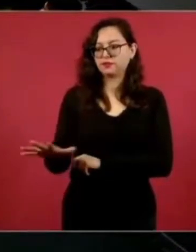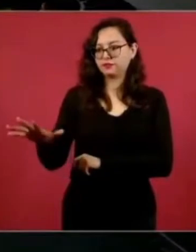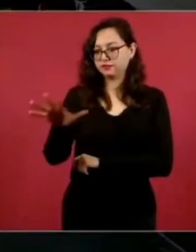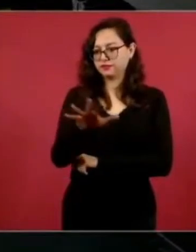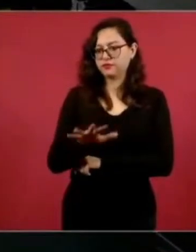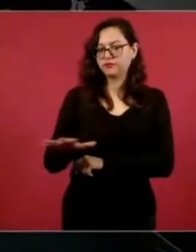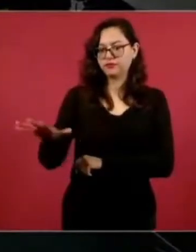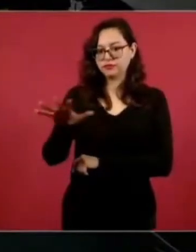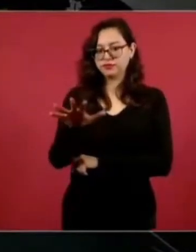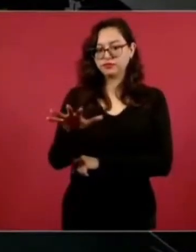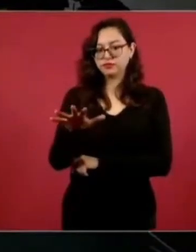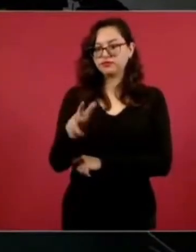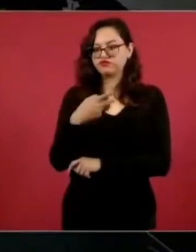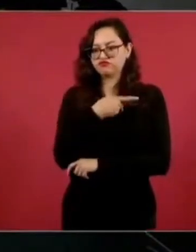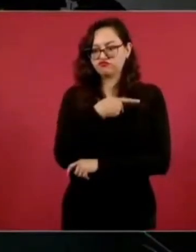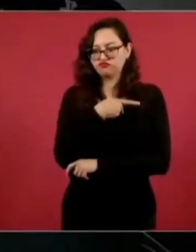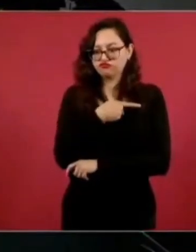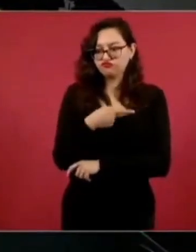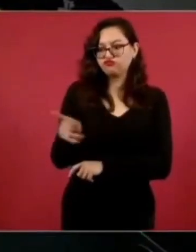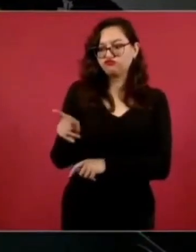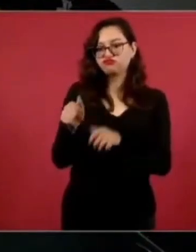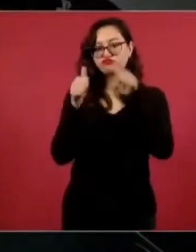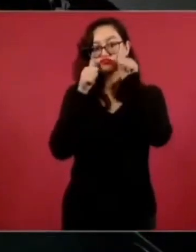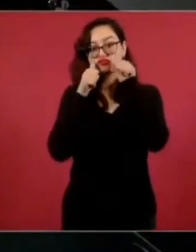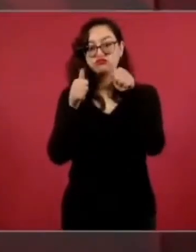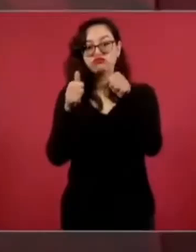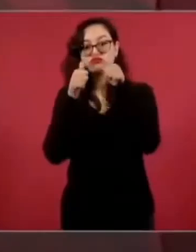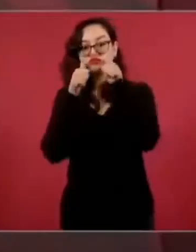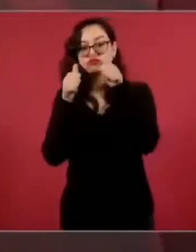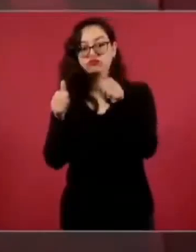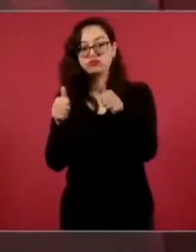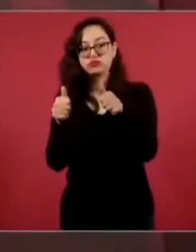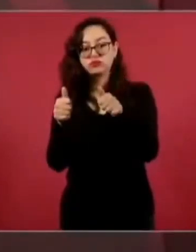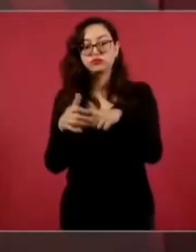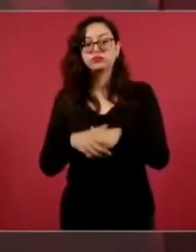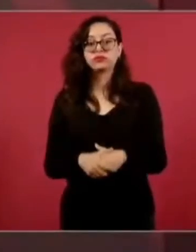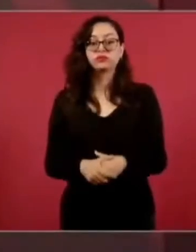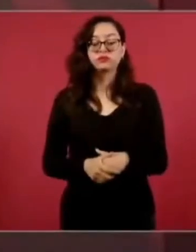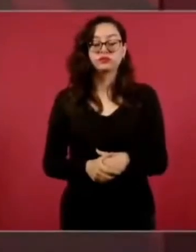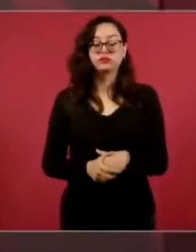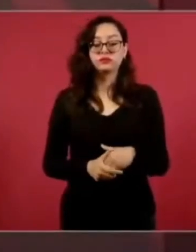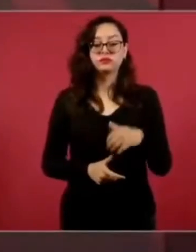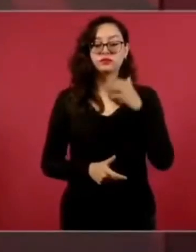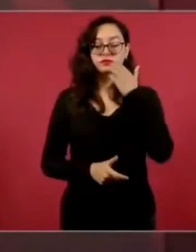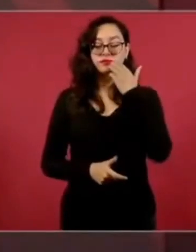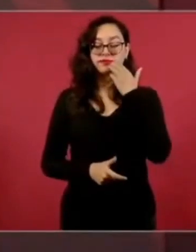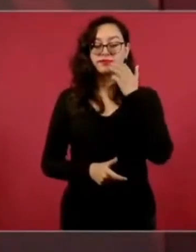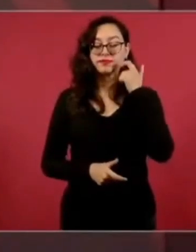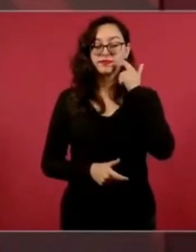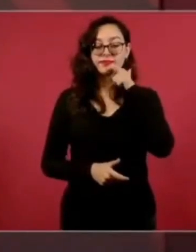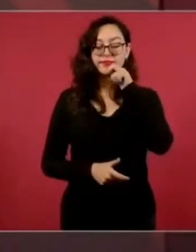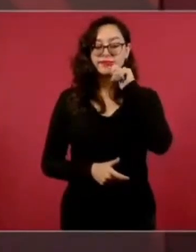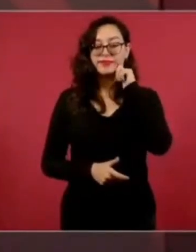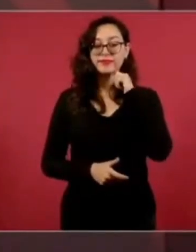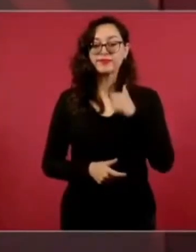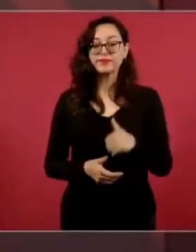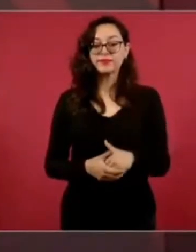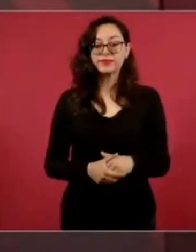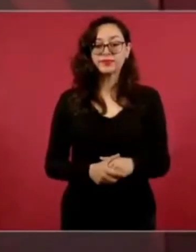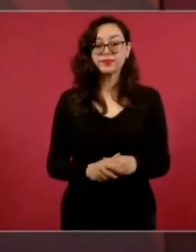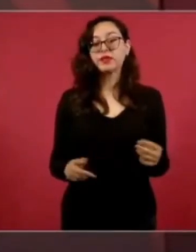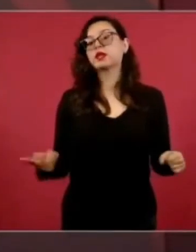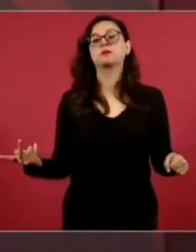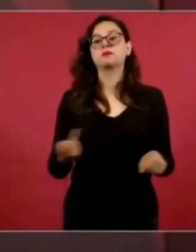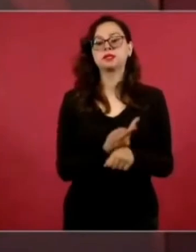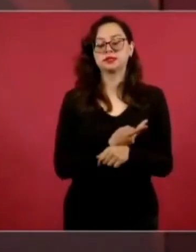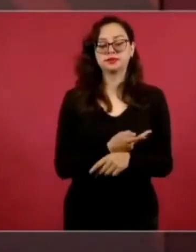marginadas. De zonas marginadas. Sí. Entonces, siendo Farel secretario del Seguro